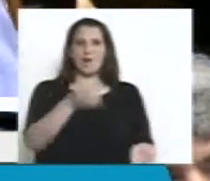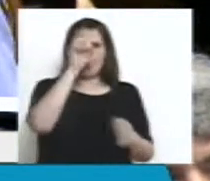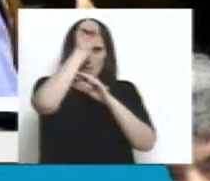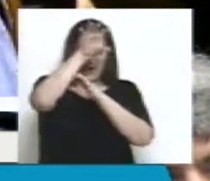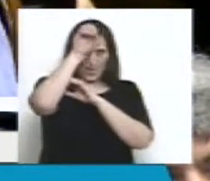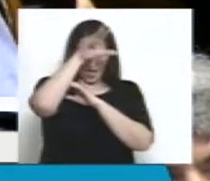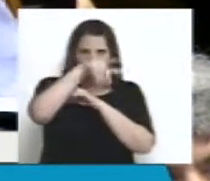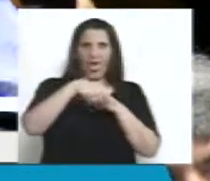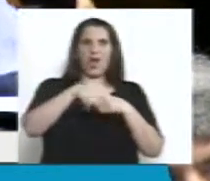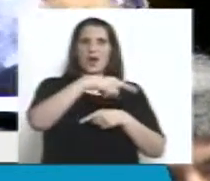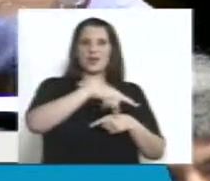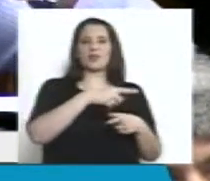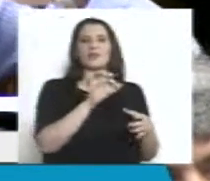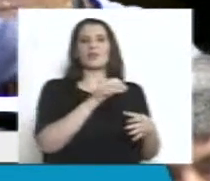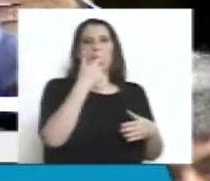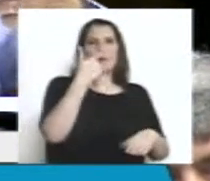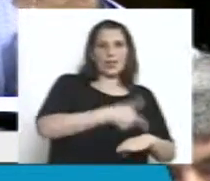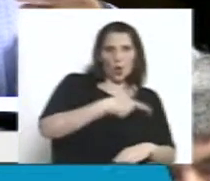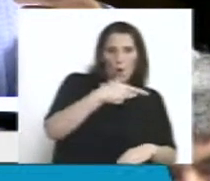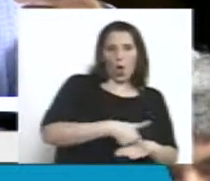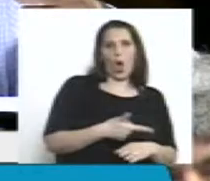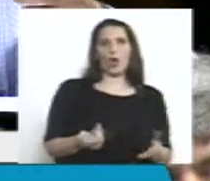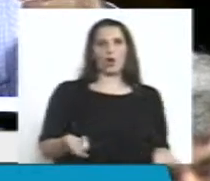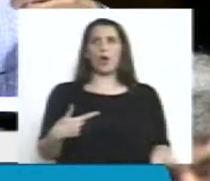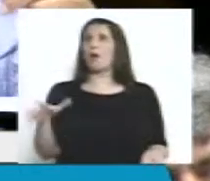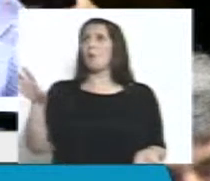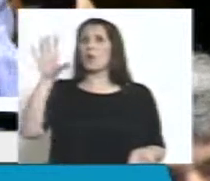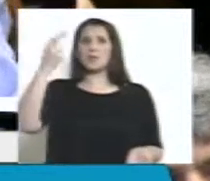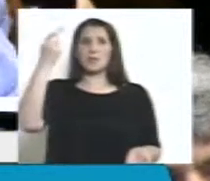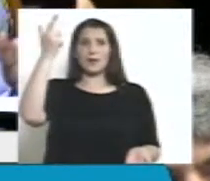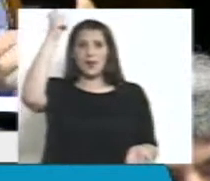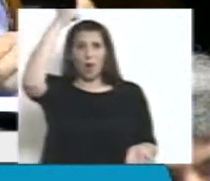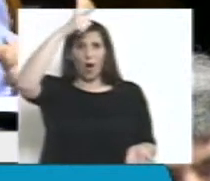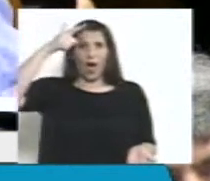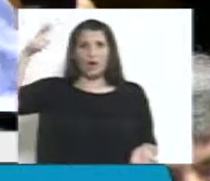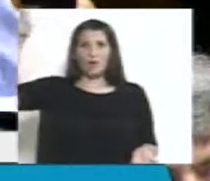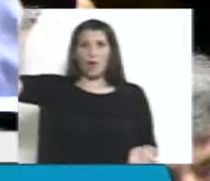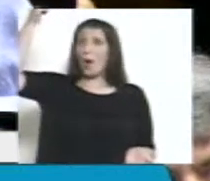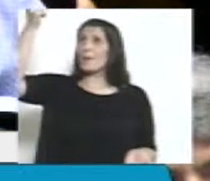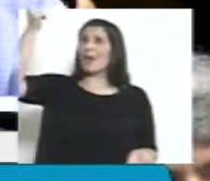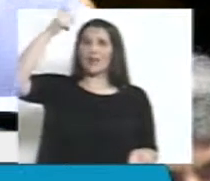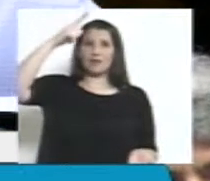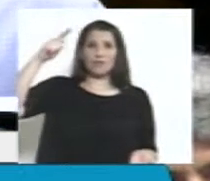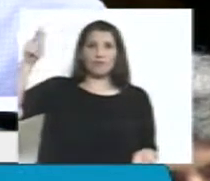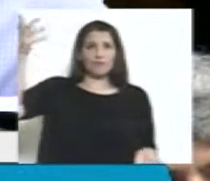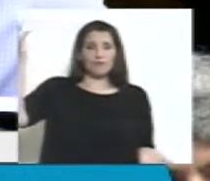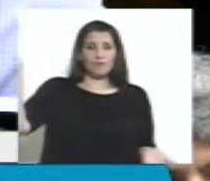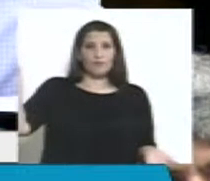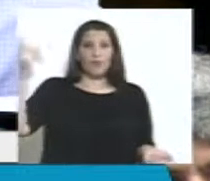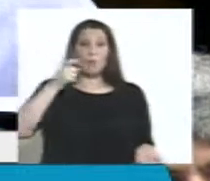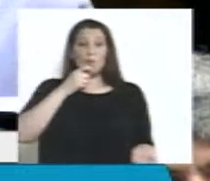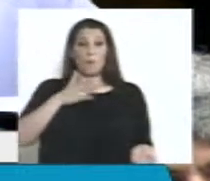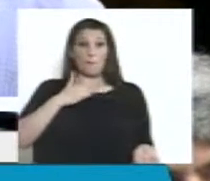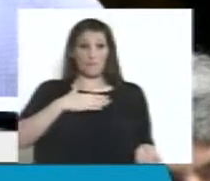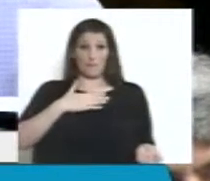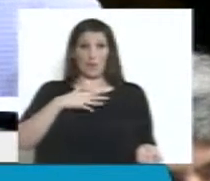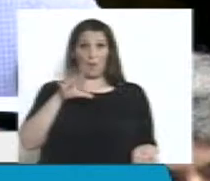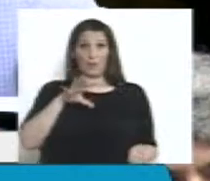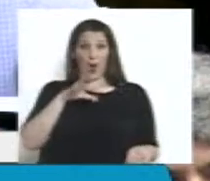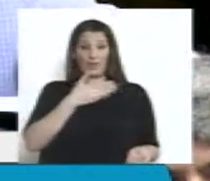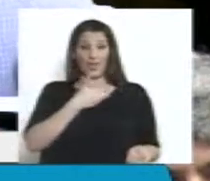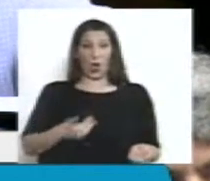petroleras. Seguramente no les importa que las provincias no tengan dinero. Hasta el día de hoy, el gobernador de mi provincia